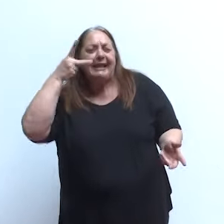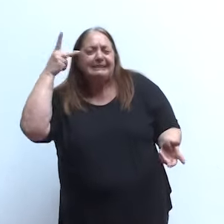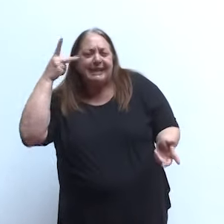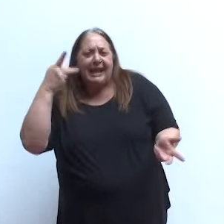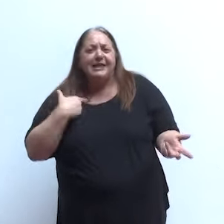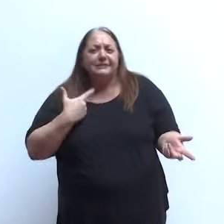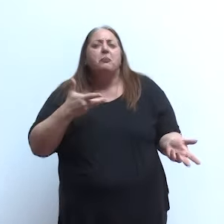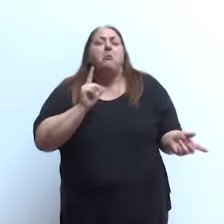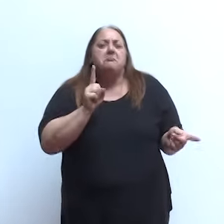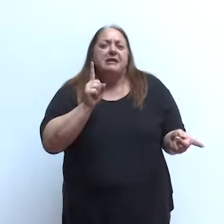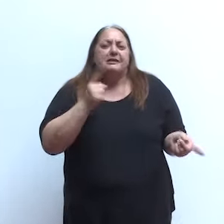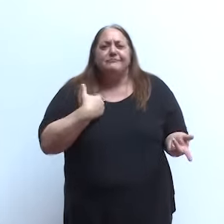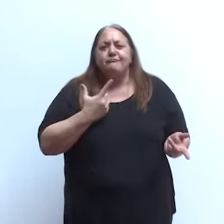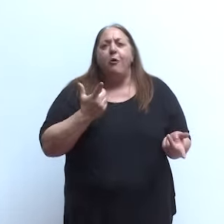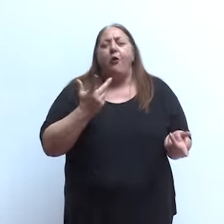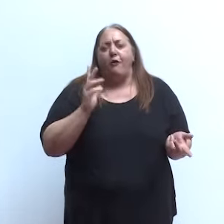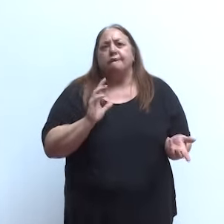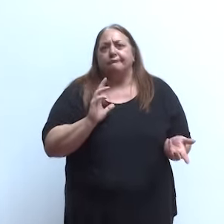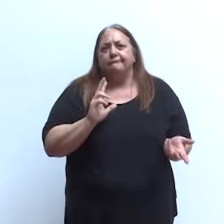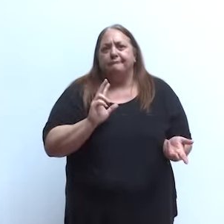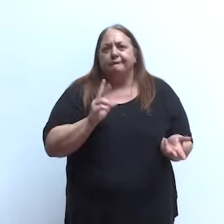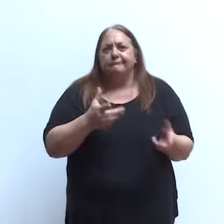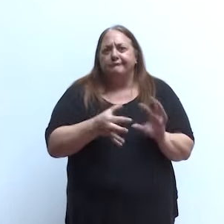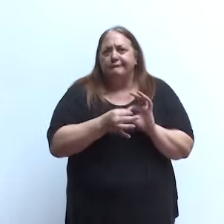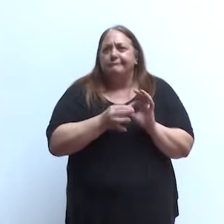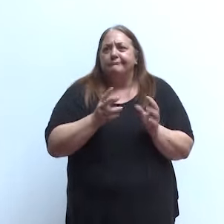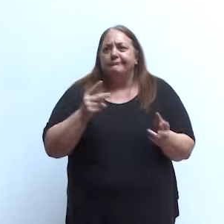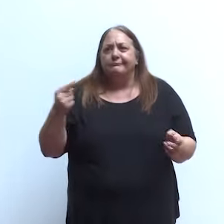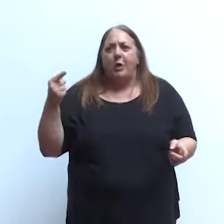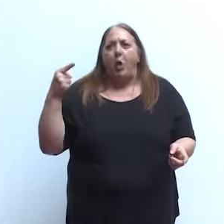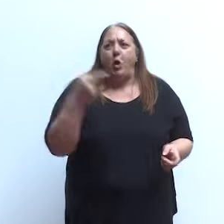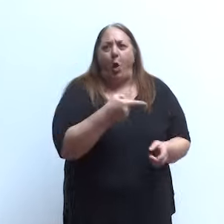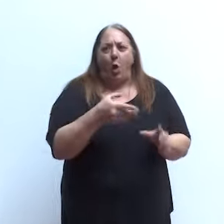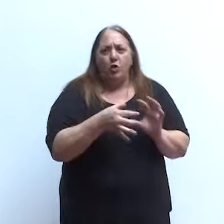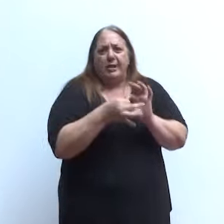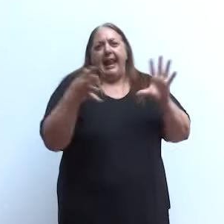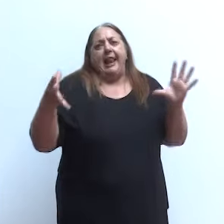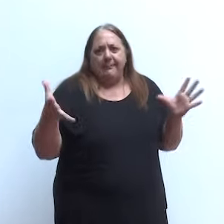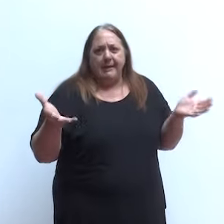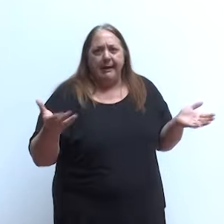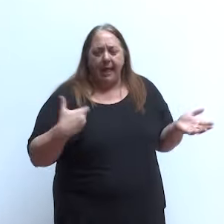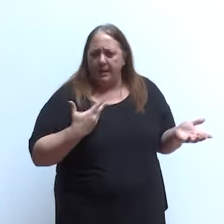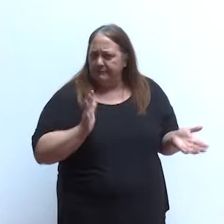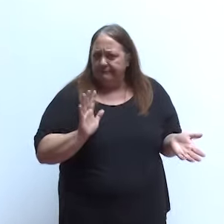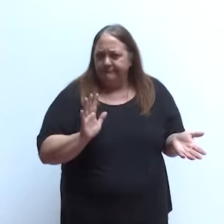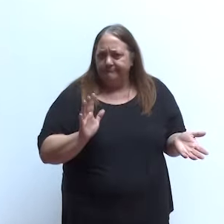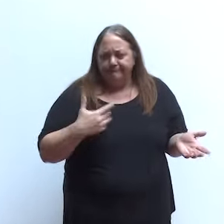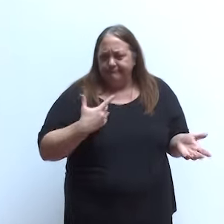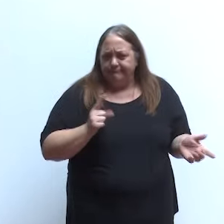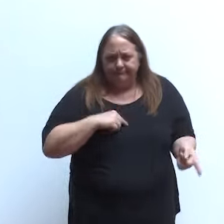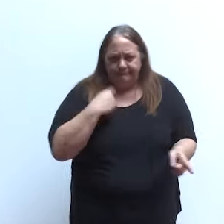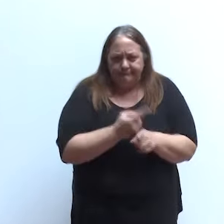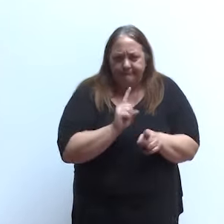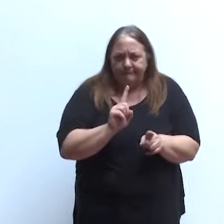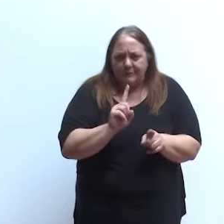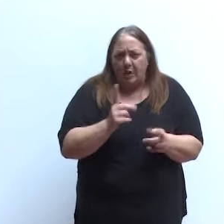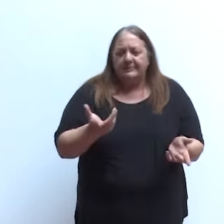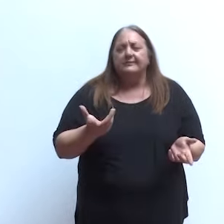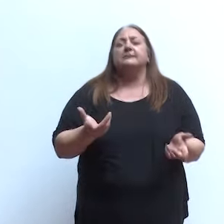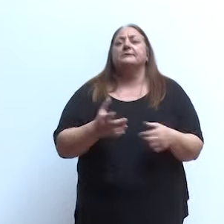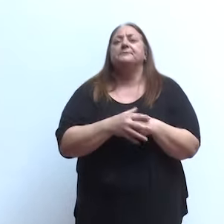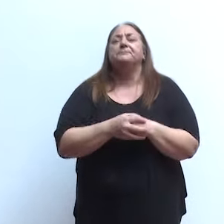no estuviera hecho exclusivamente solo una combinación de una agenda nacional y popular y progresista porque cuando